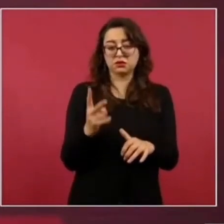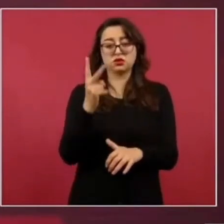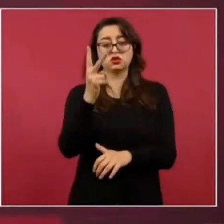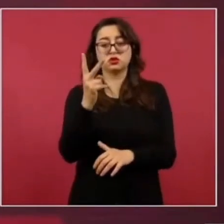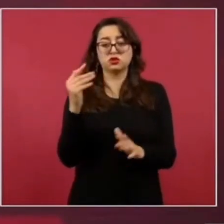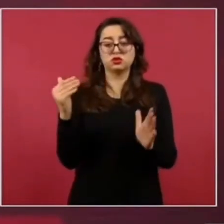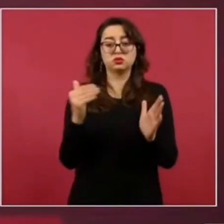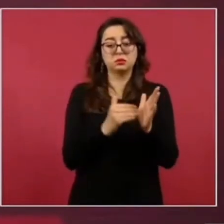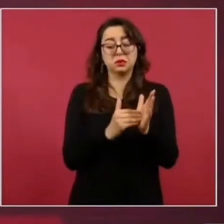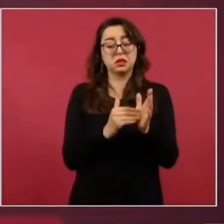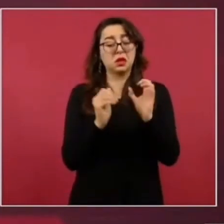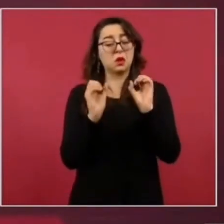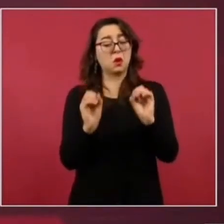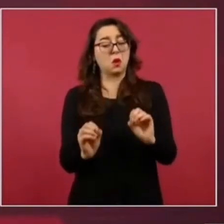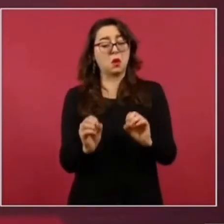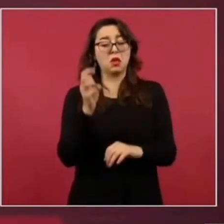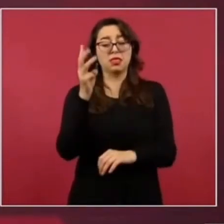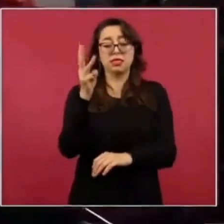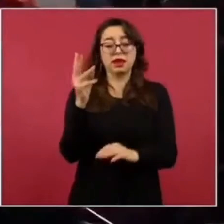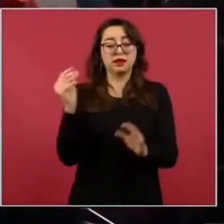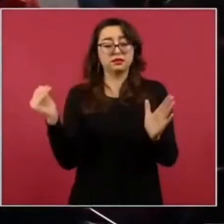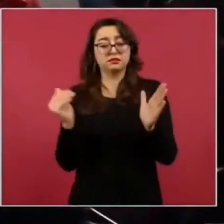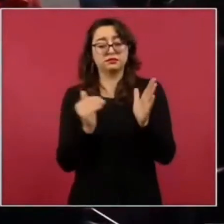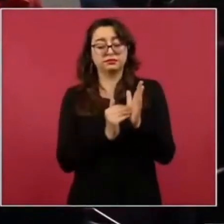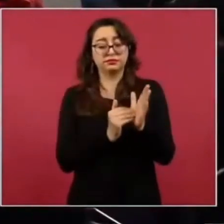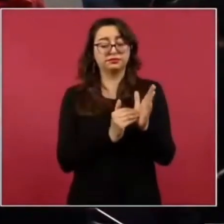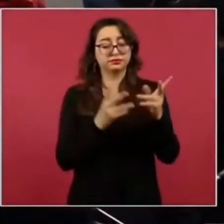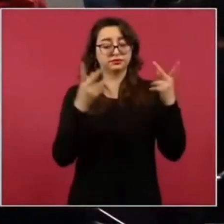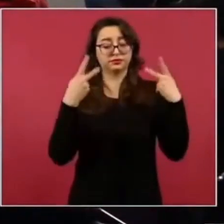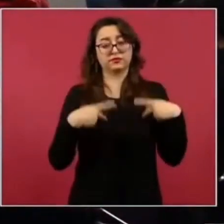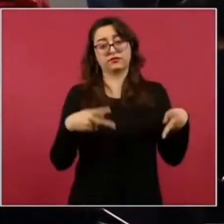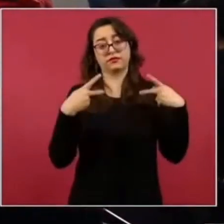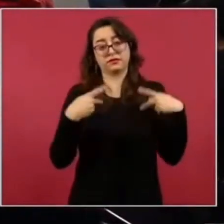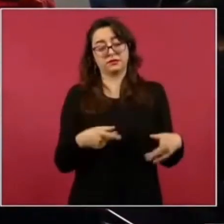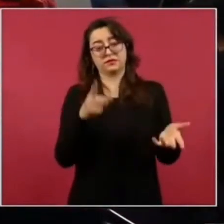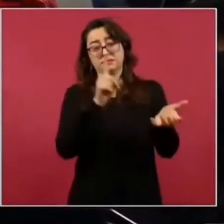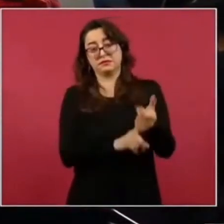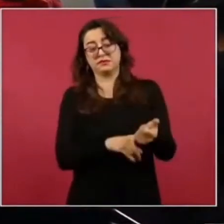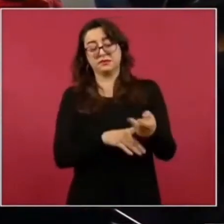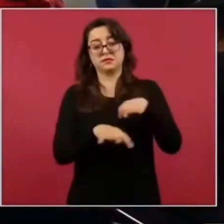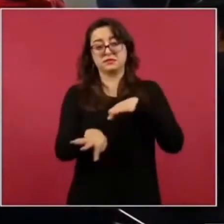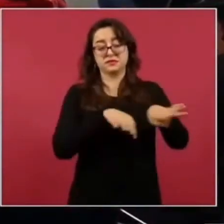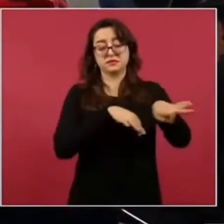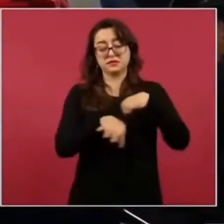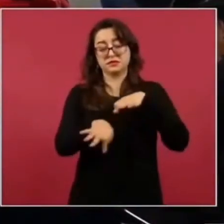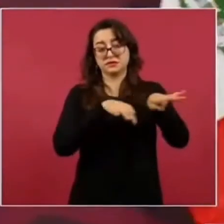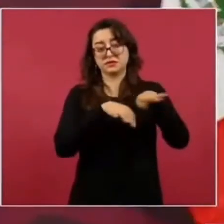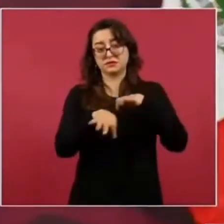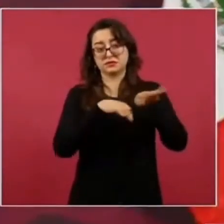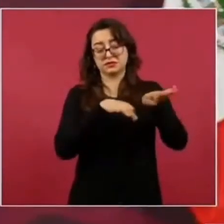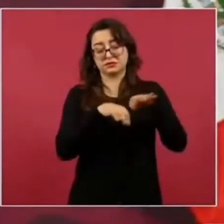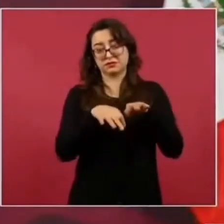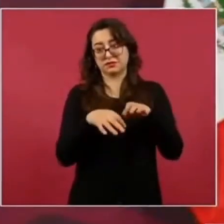2,000, 3,000 trabajadores que van a operar la refinería con